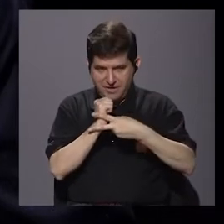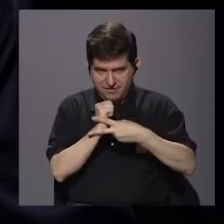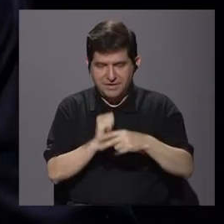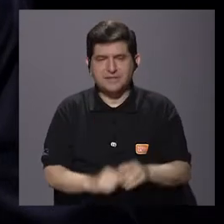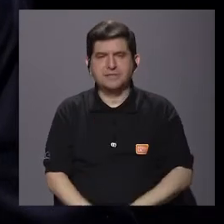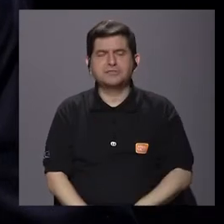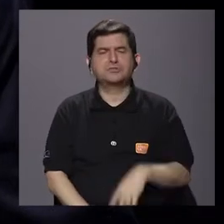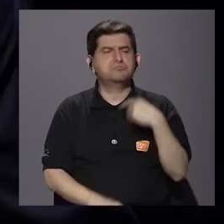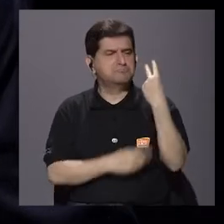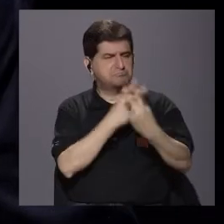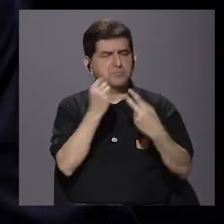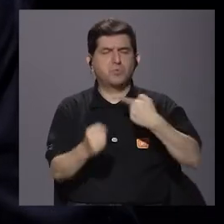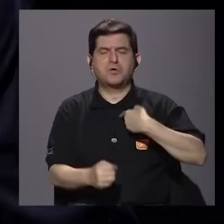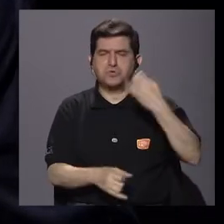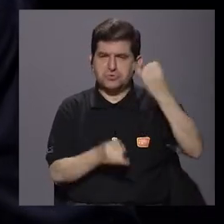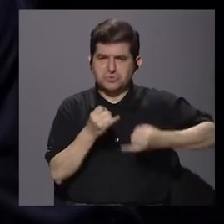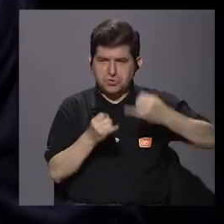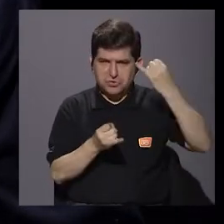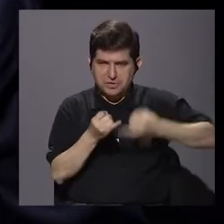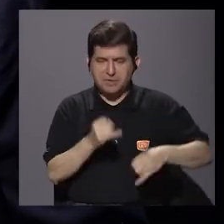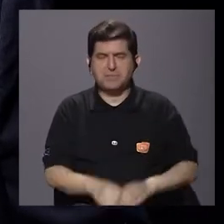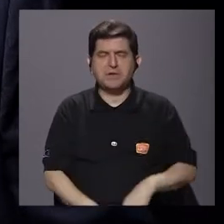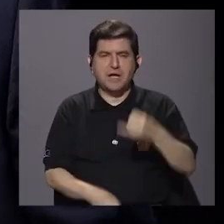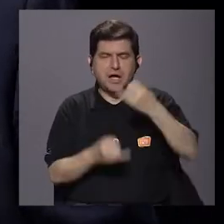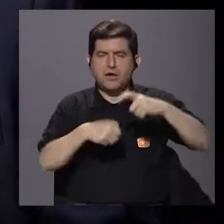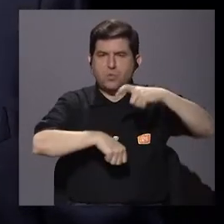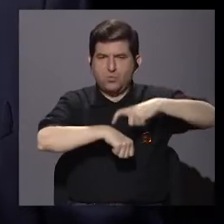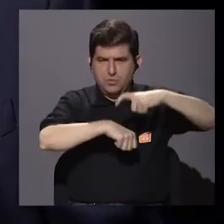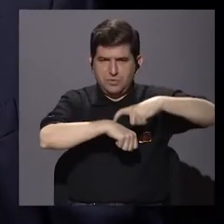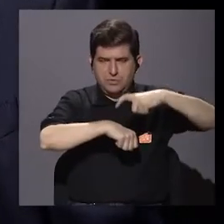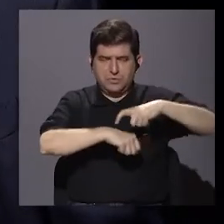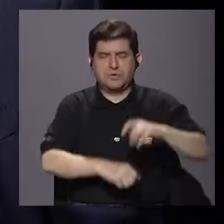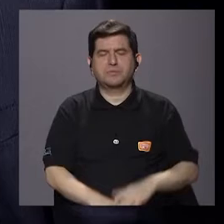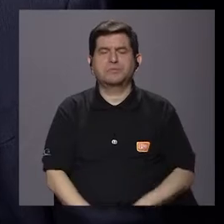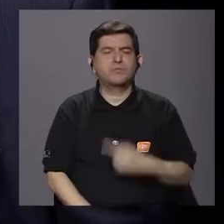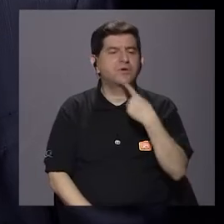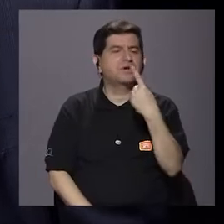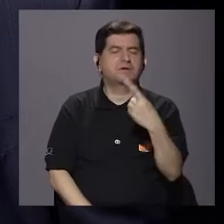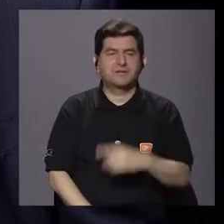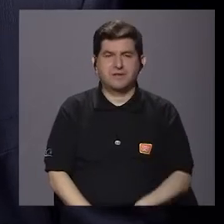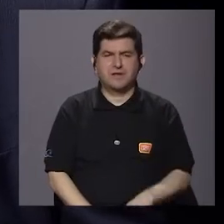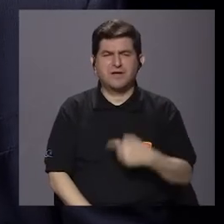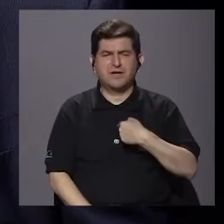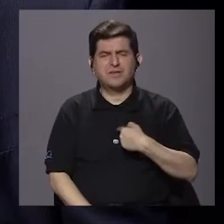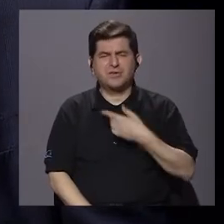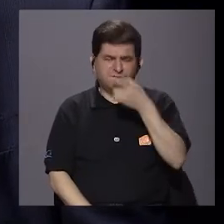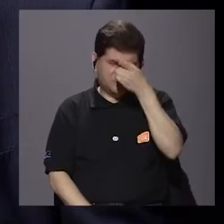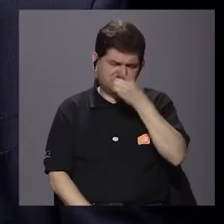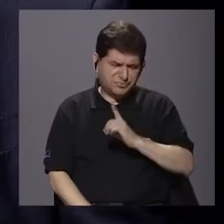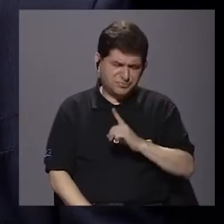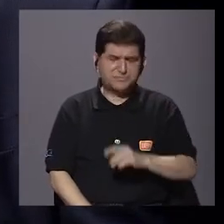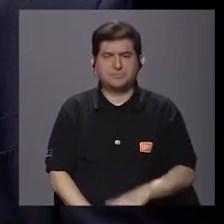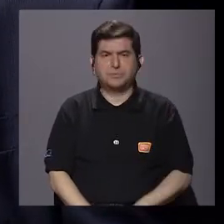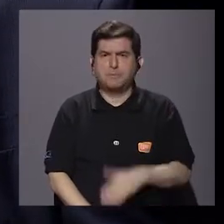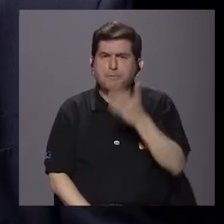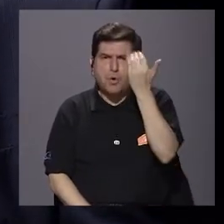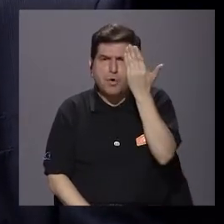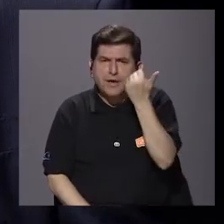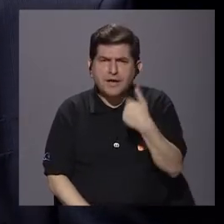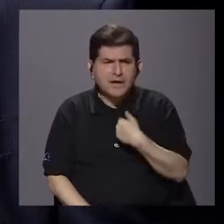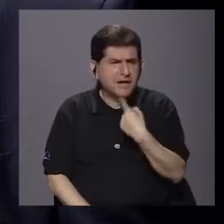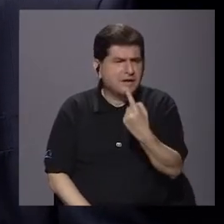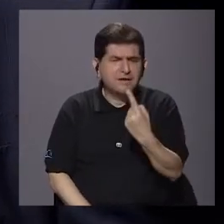me visitó cuando yo terminaba en el último periodo y le dije mira estoy muy deprimido y luego me dice porque